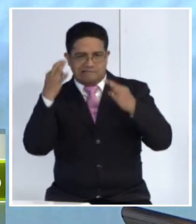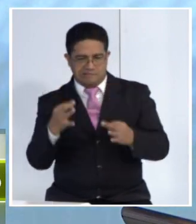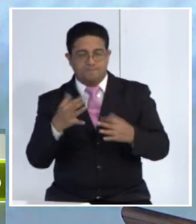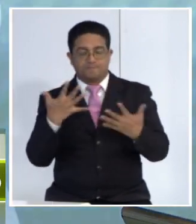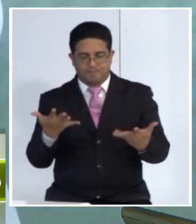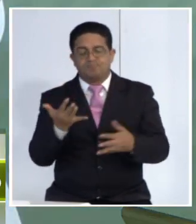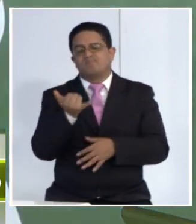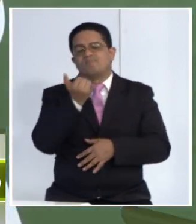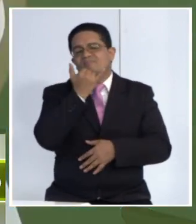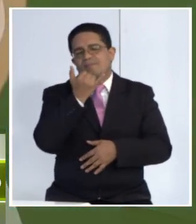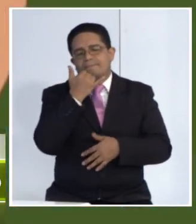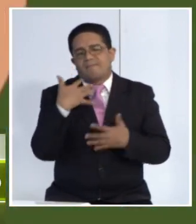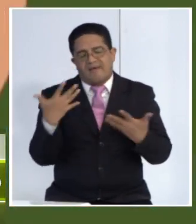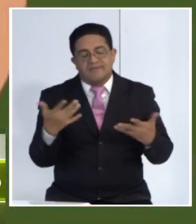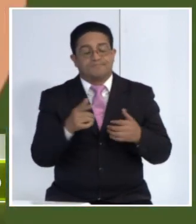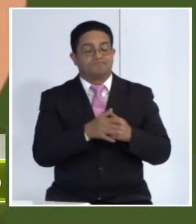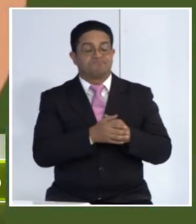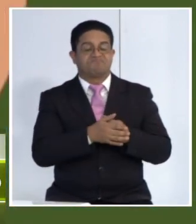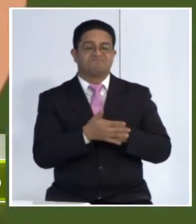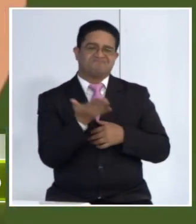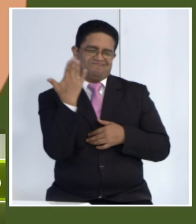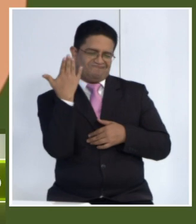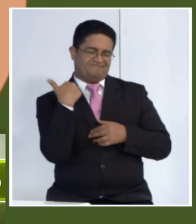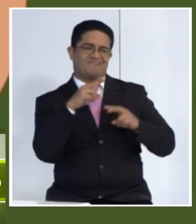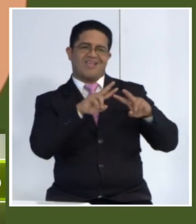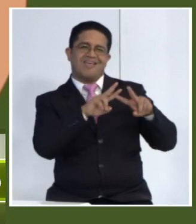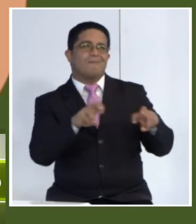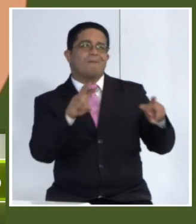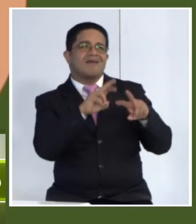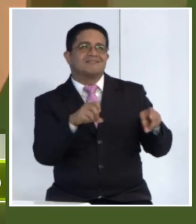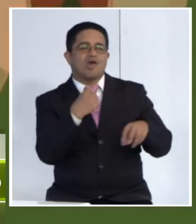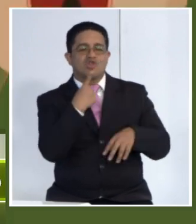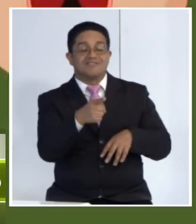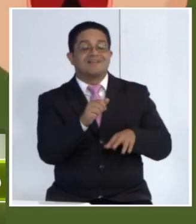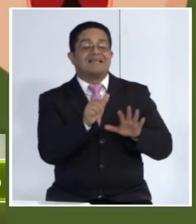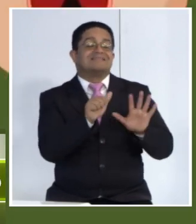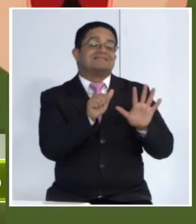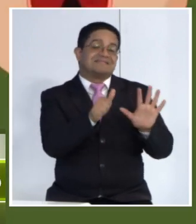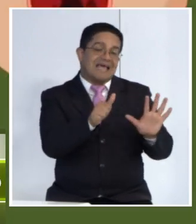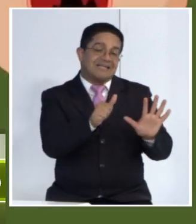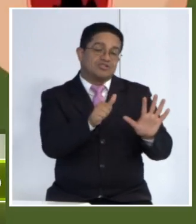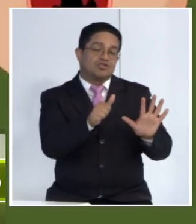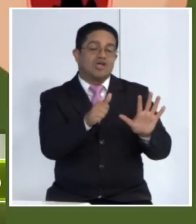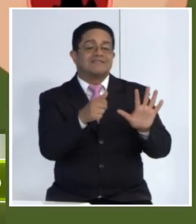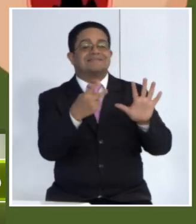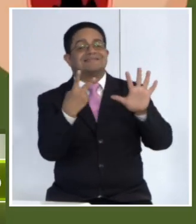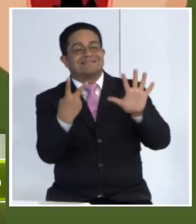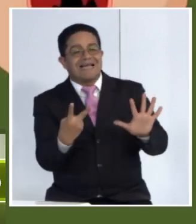pasa? Según los últimos estudios se hablan de que entre el 6º y el 7º mes,